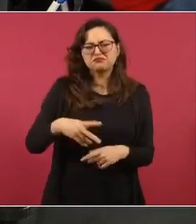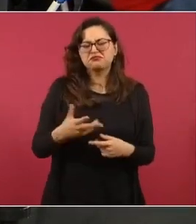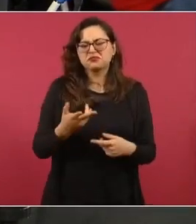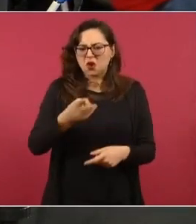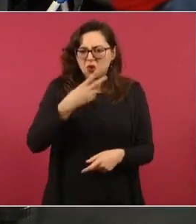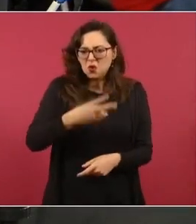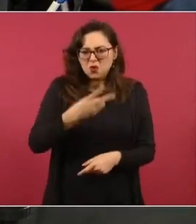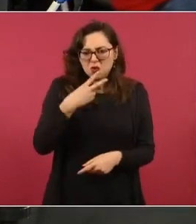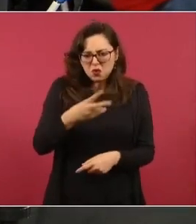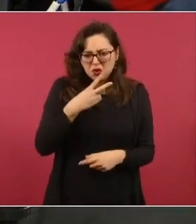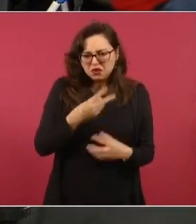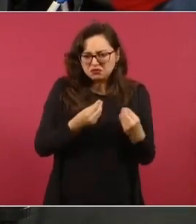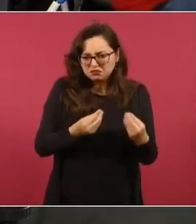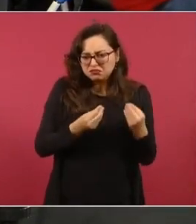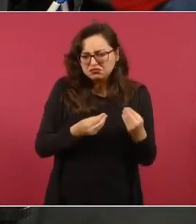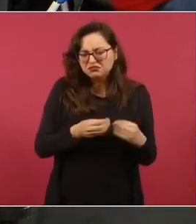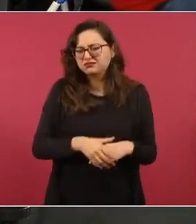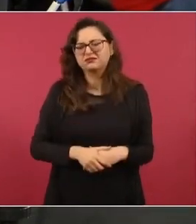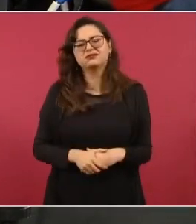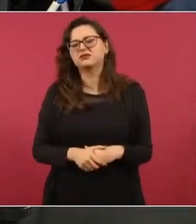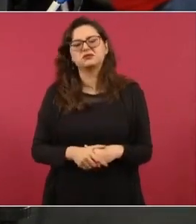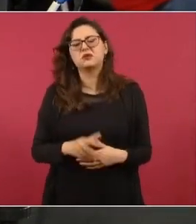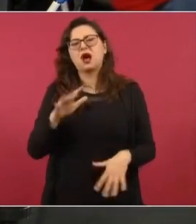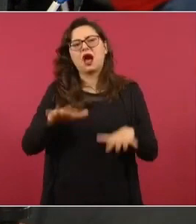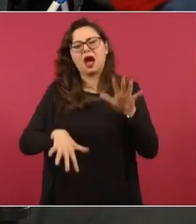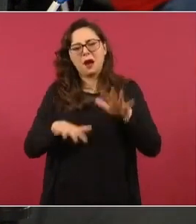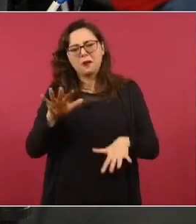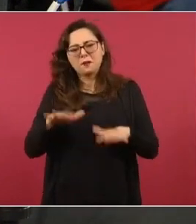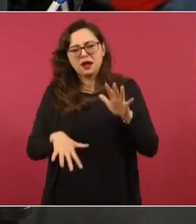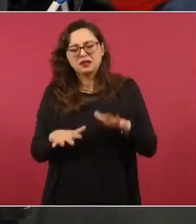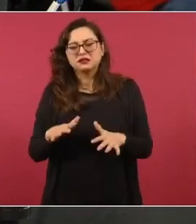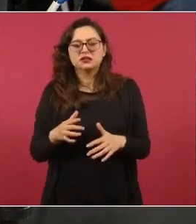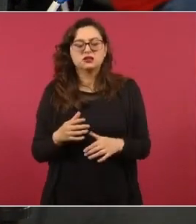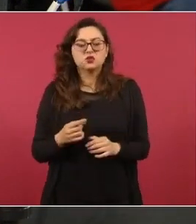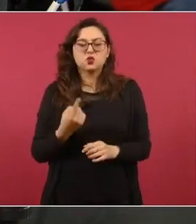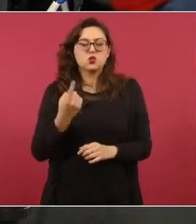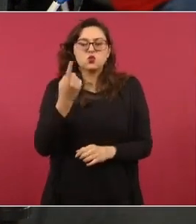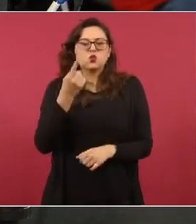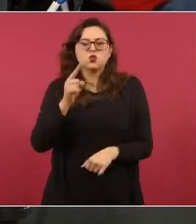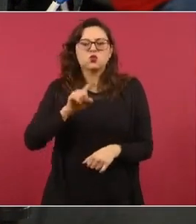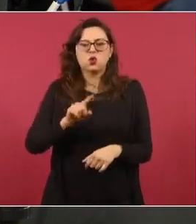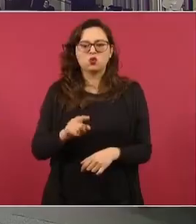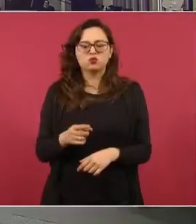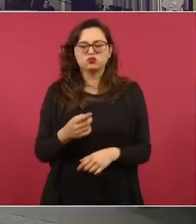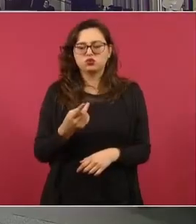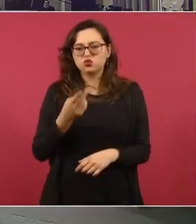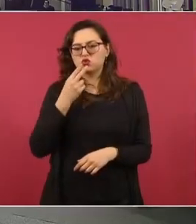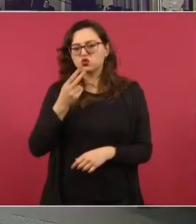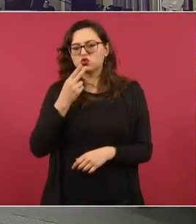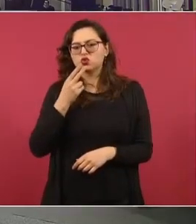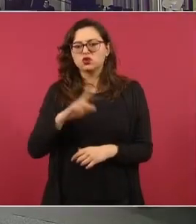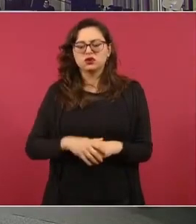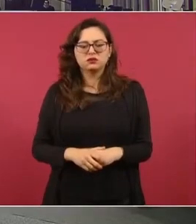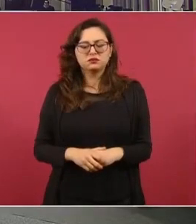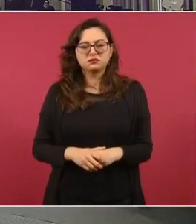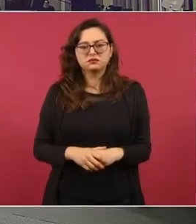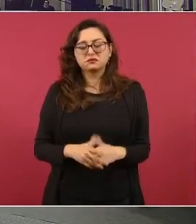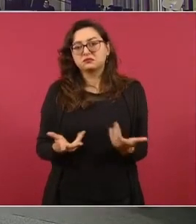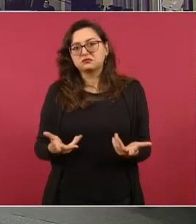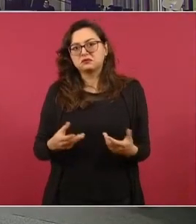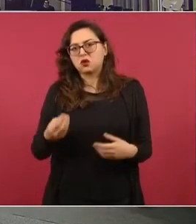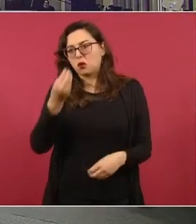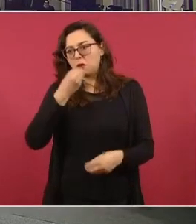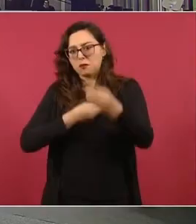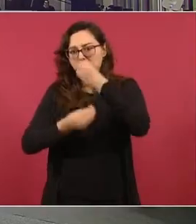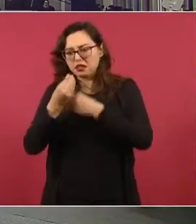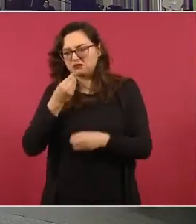refieren a que fuma en el momento en el desestrés del trabajo, a media mañana, que fuman en el momento de la comida,